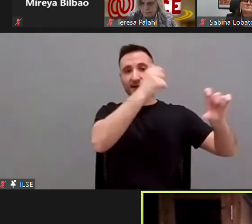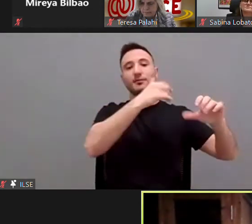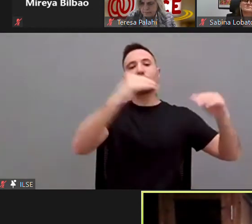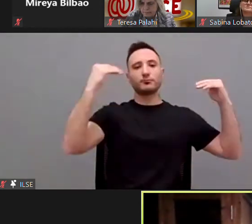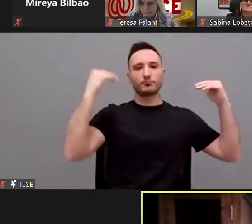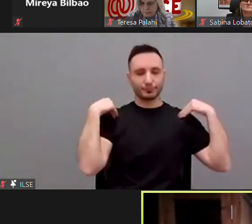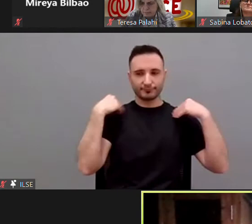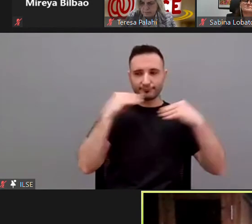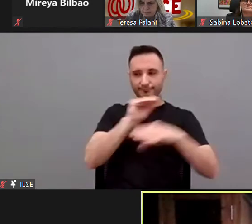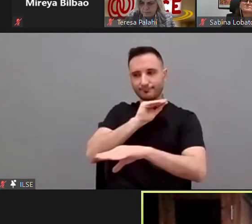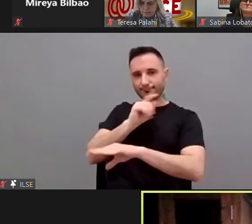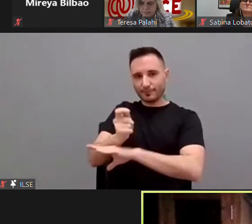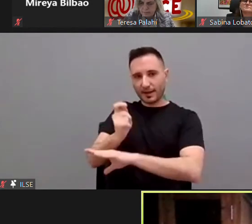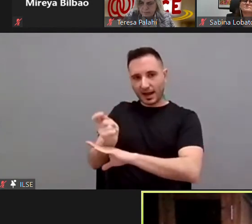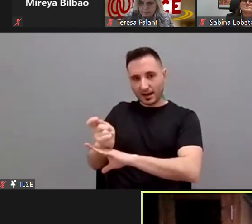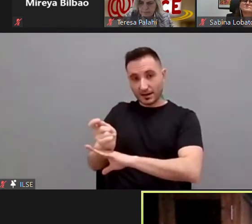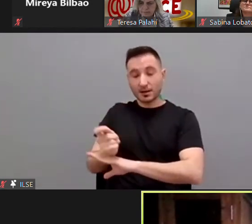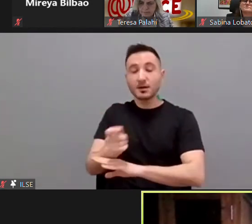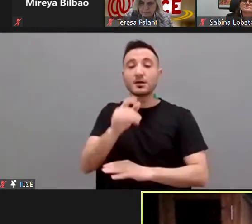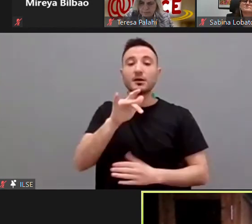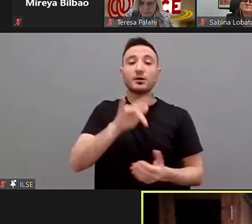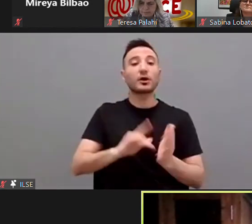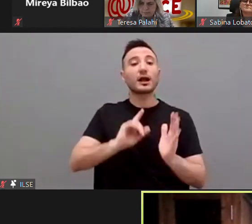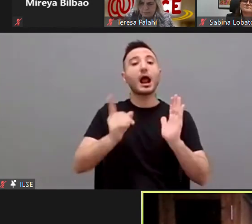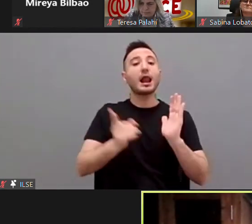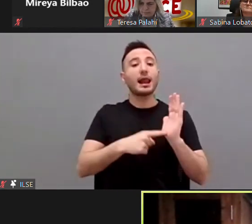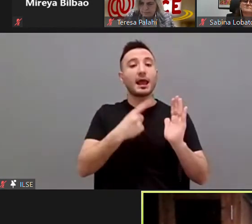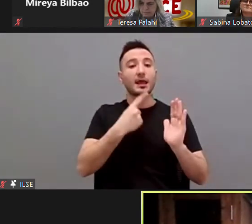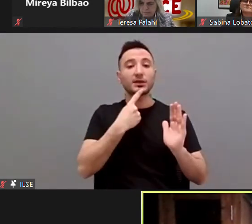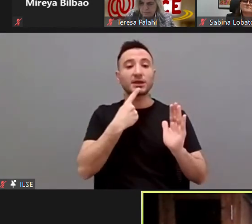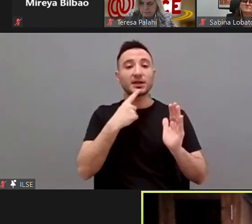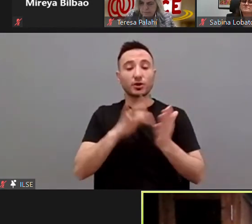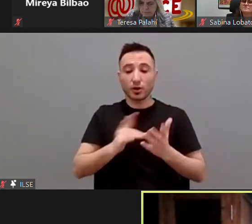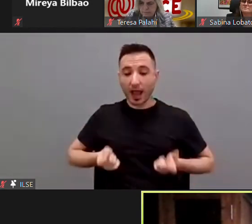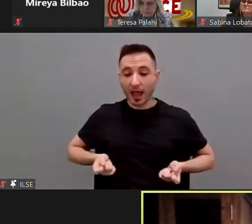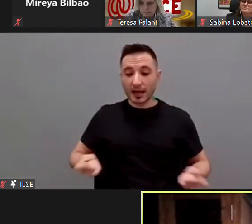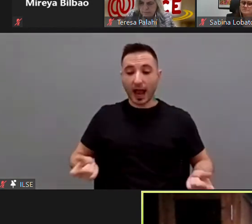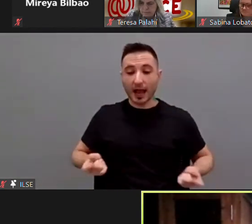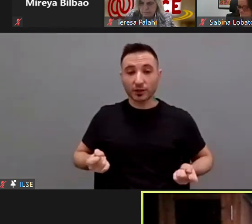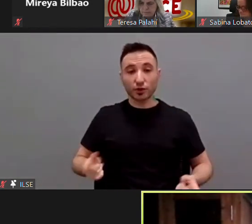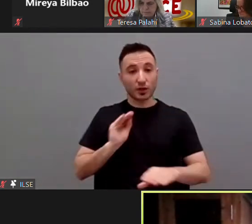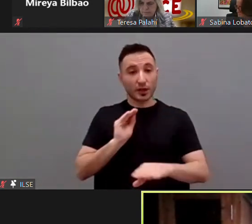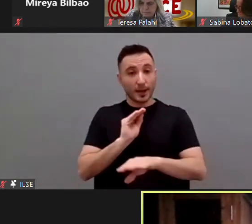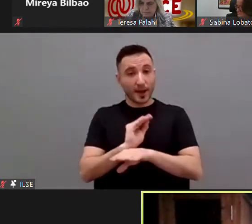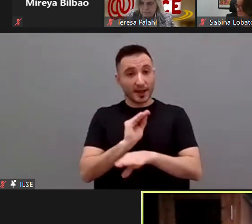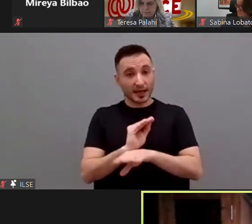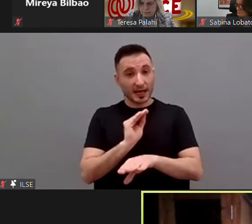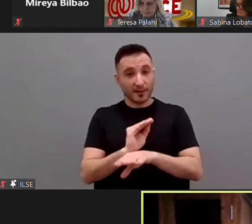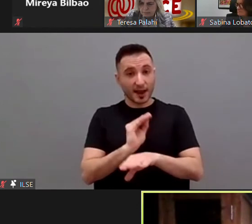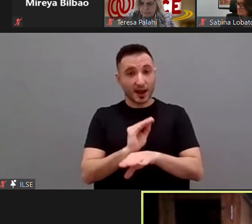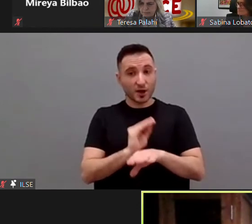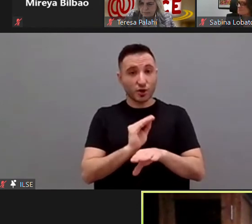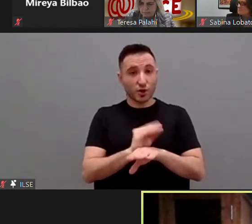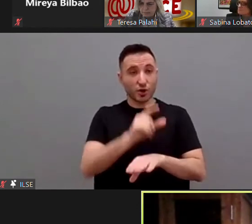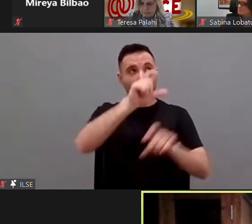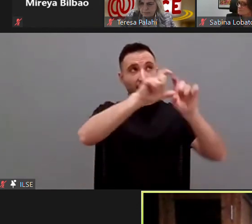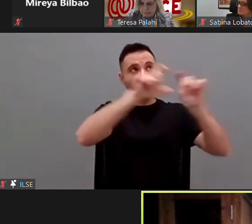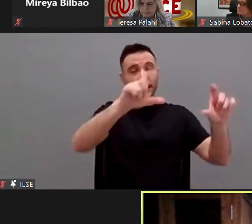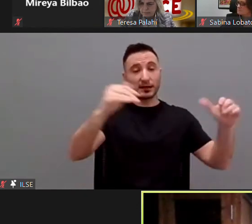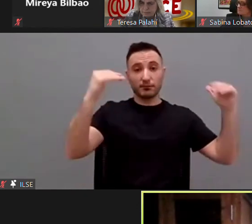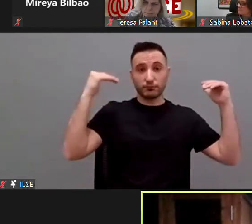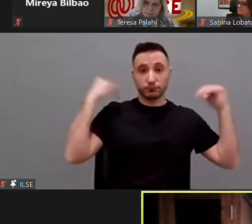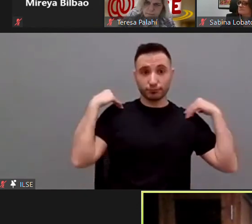decir, la ley regula que los gastos y mantenimiento a los que tiene que hacer frente el empresario los supuestos de emplear